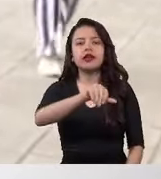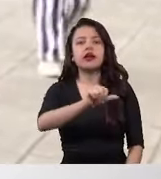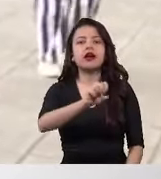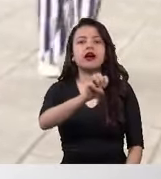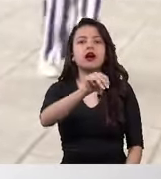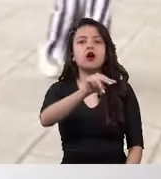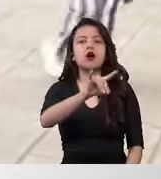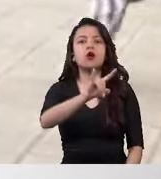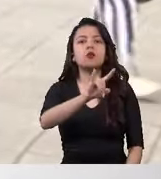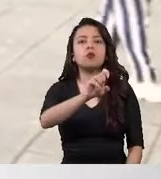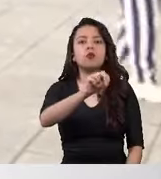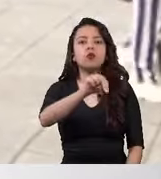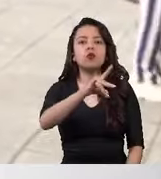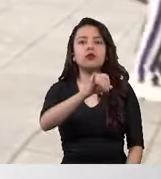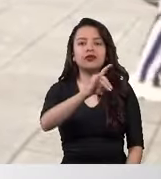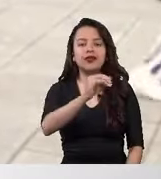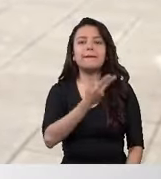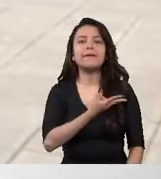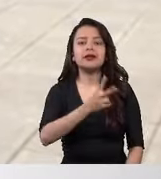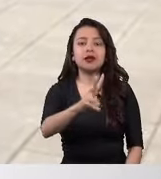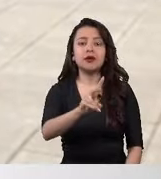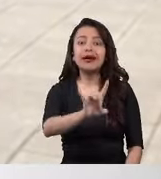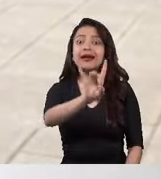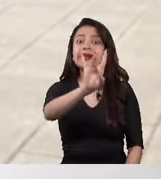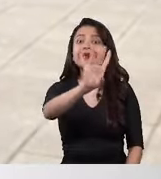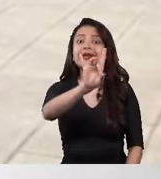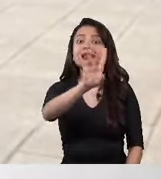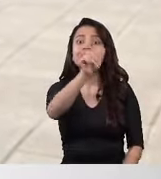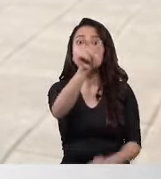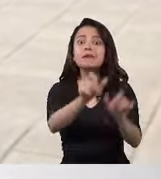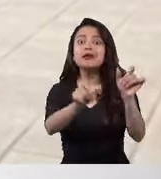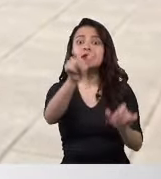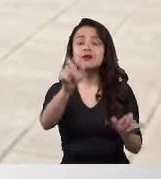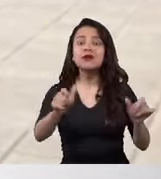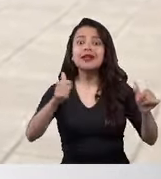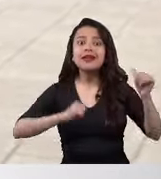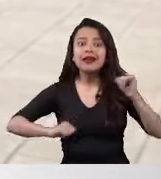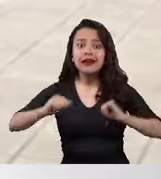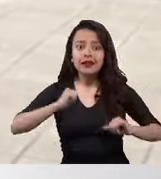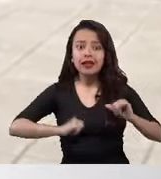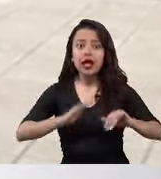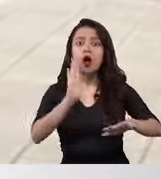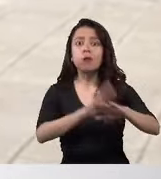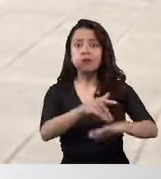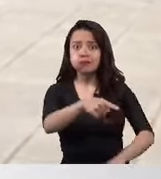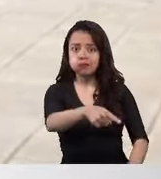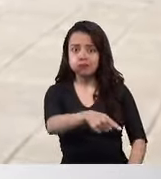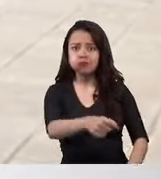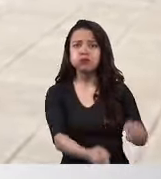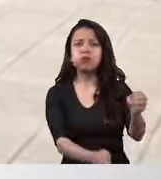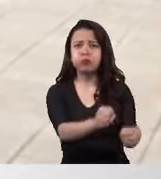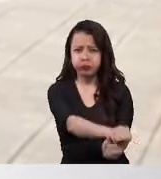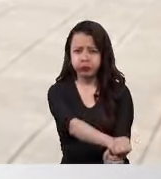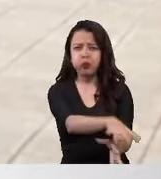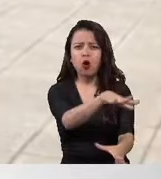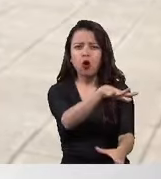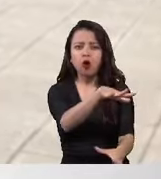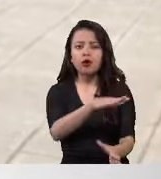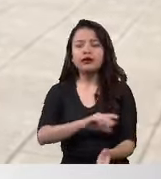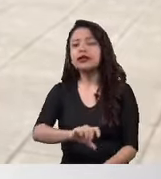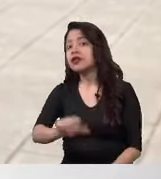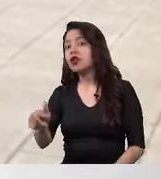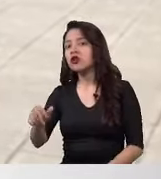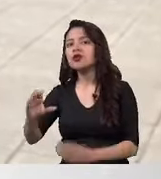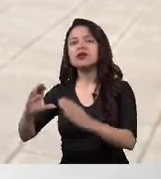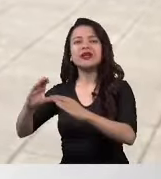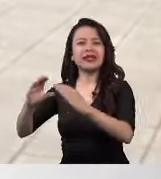Valle del Cauca, que dejó 15 personas heridas, y otro atentado más en el Plateado